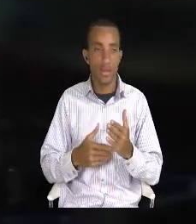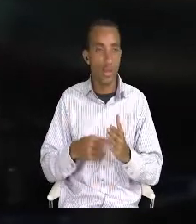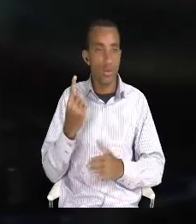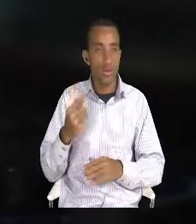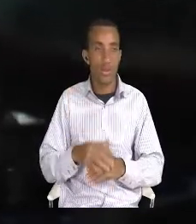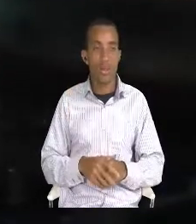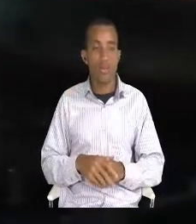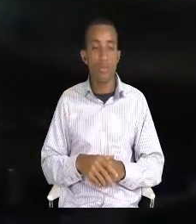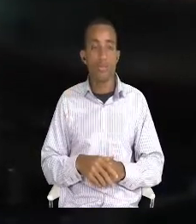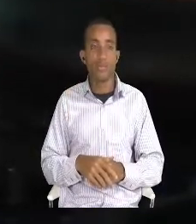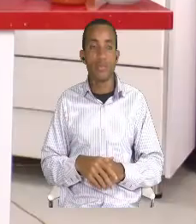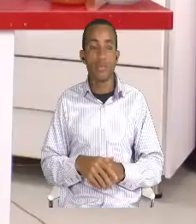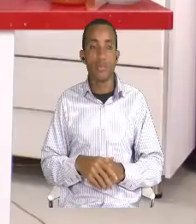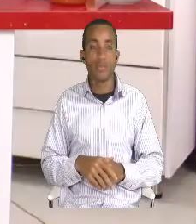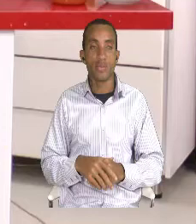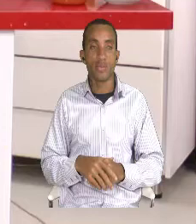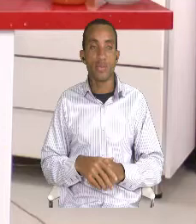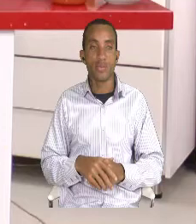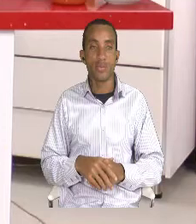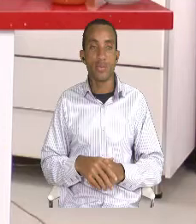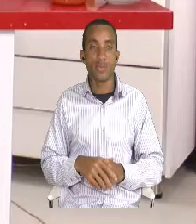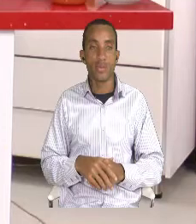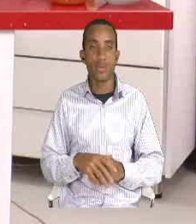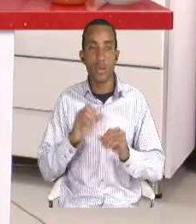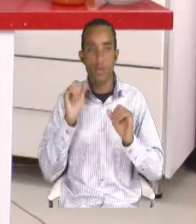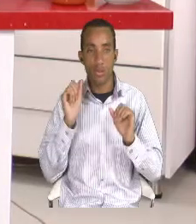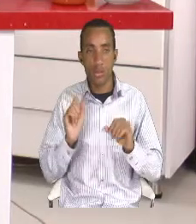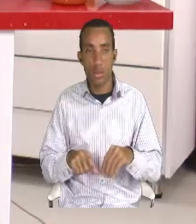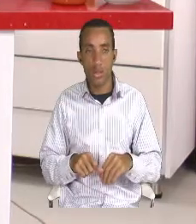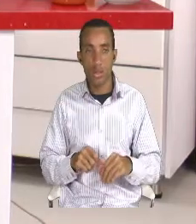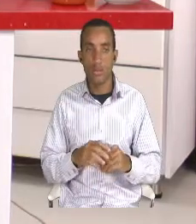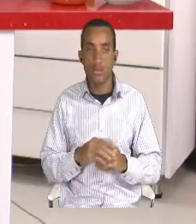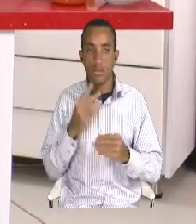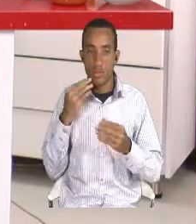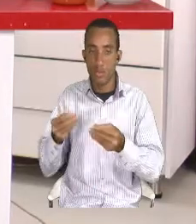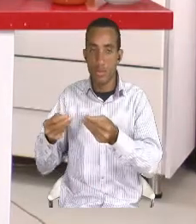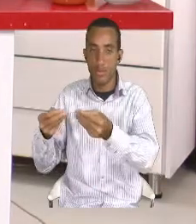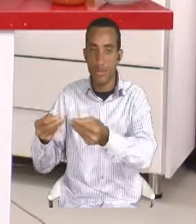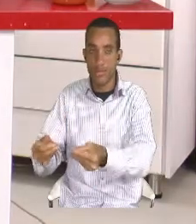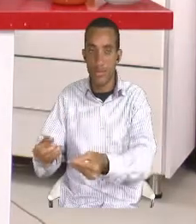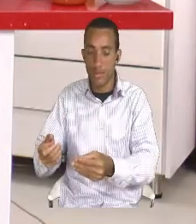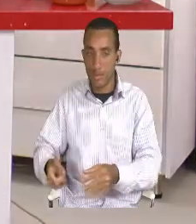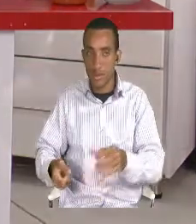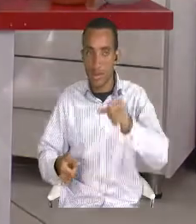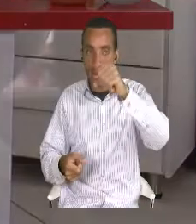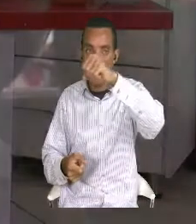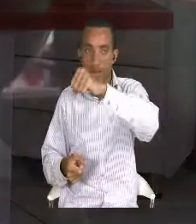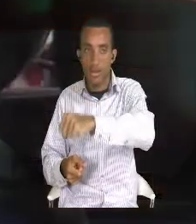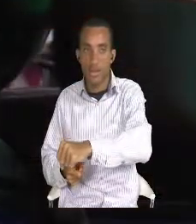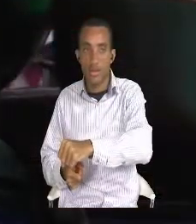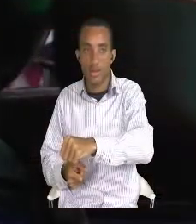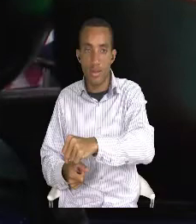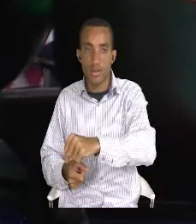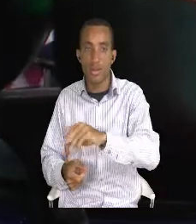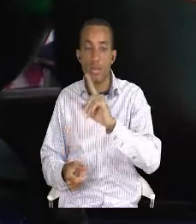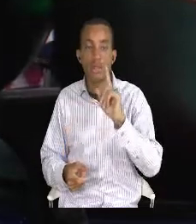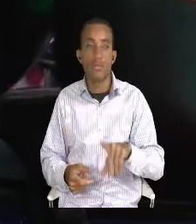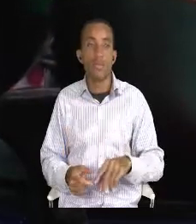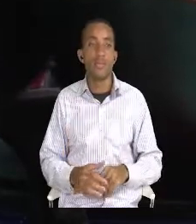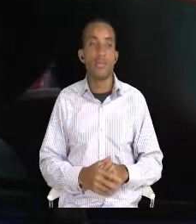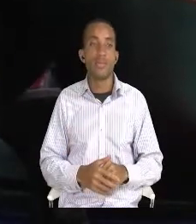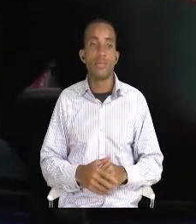está ahí, lo ponemos, pone el otro y vamos a taparlo también. Vamos a taparlo para que